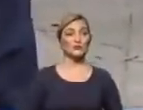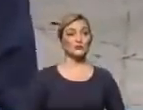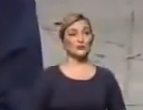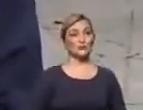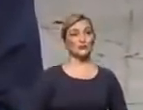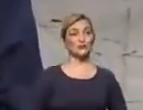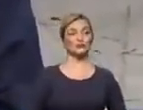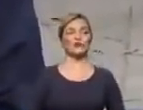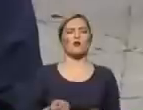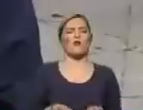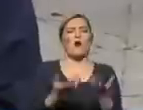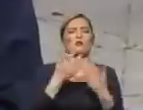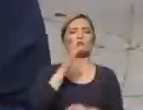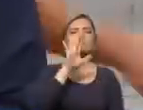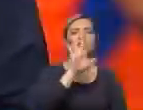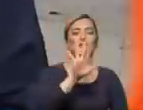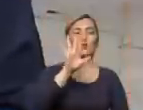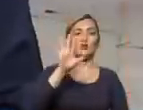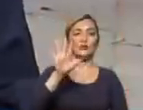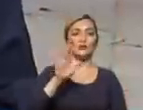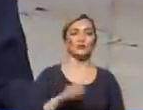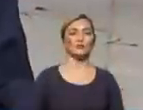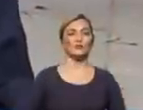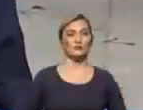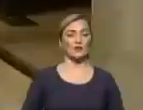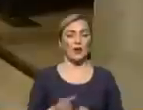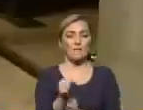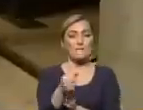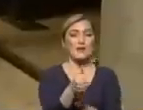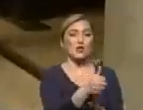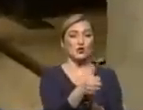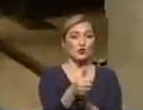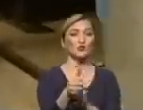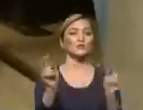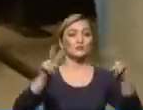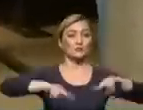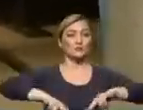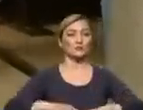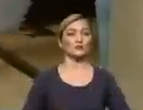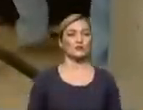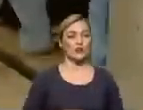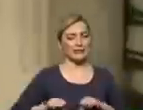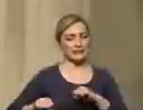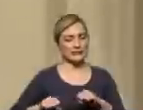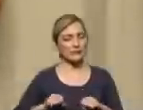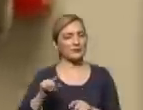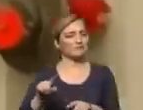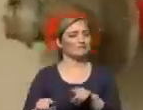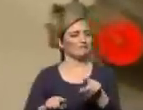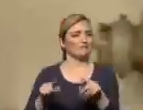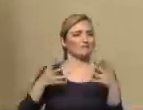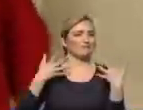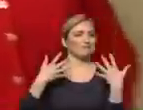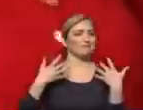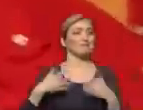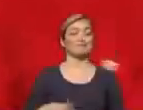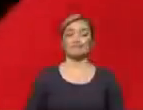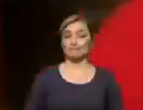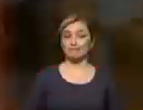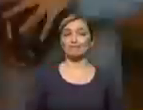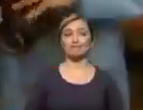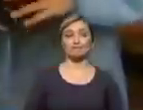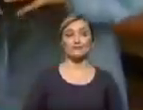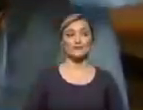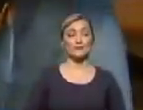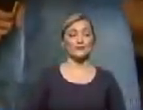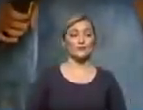Son 55 las líneas que circulan, además de la Metrovía. Hacer trámites fue también la motivación de muchos guayaquileños para salir a las